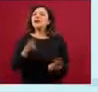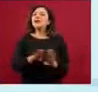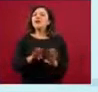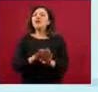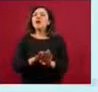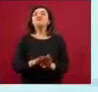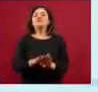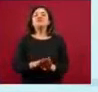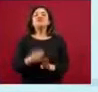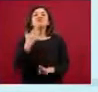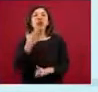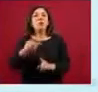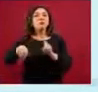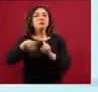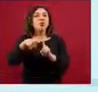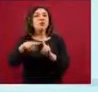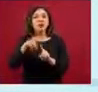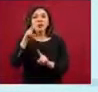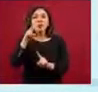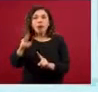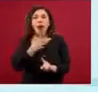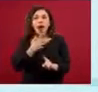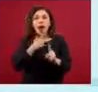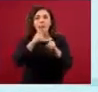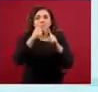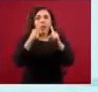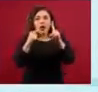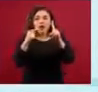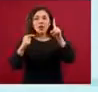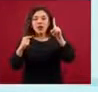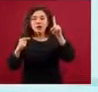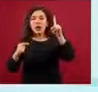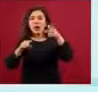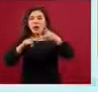es alentador ver ya un patrón de disminución